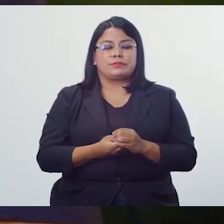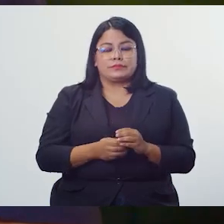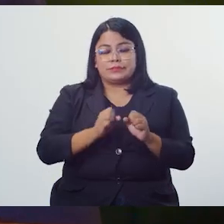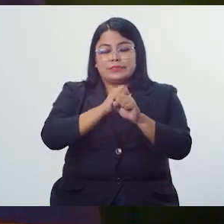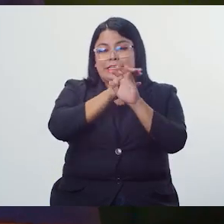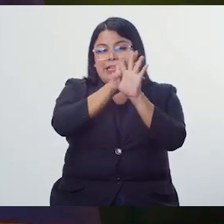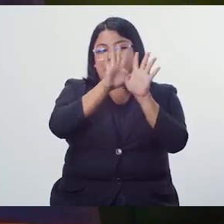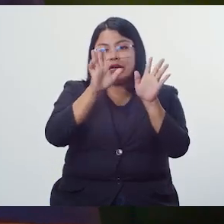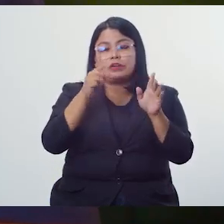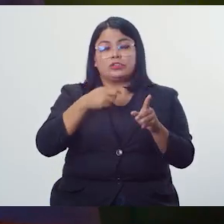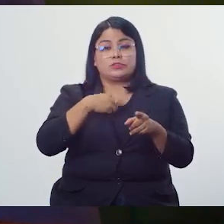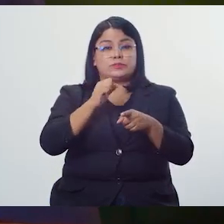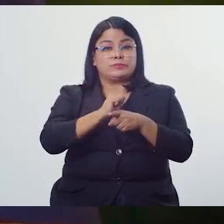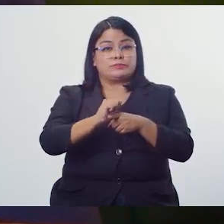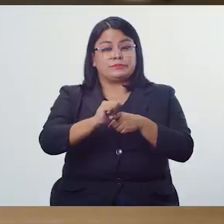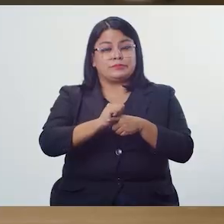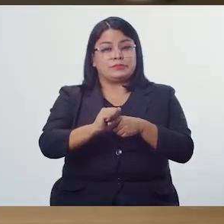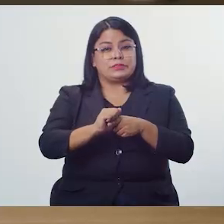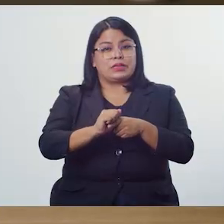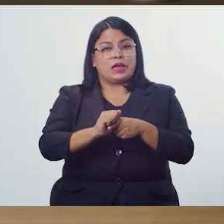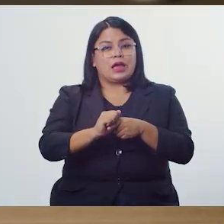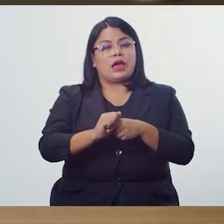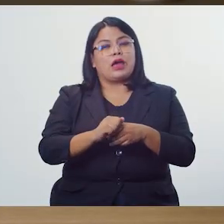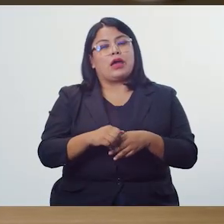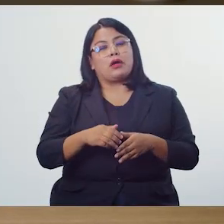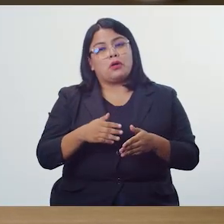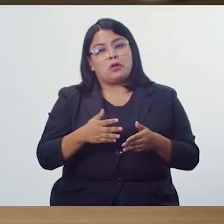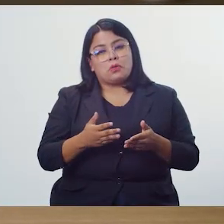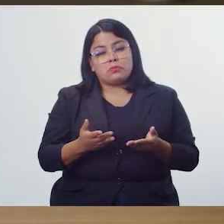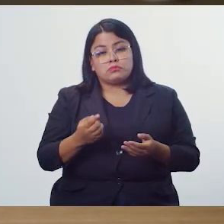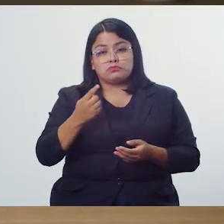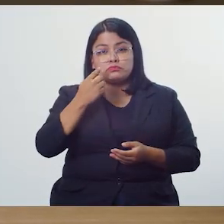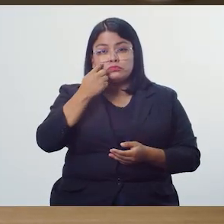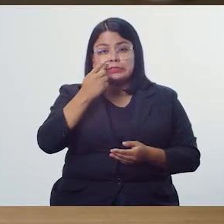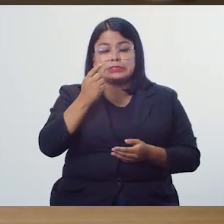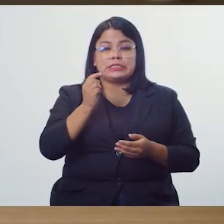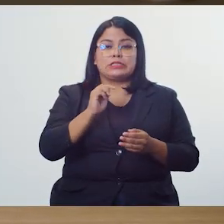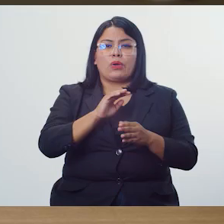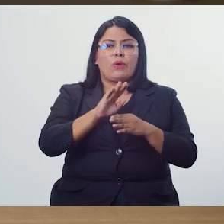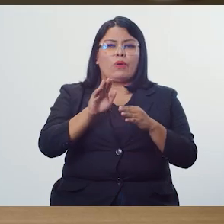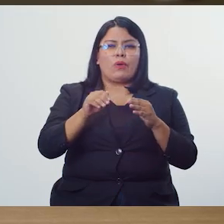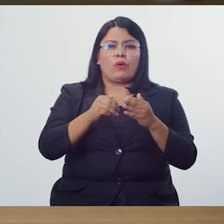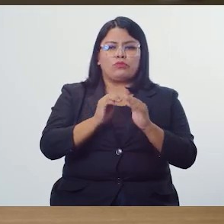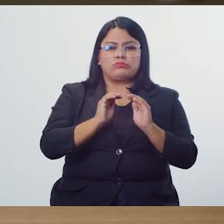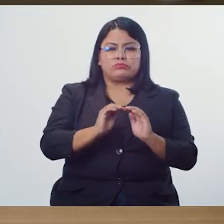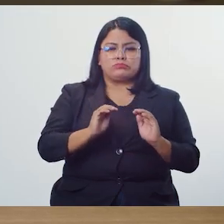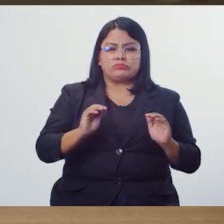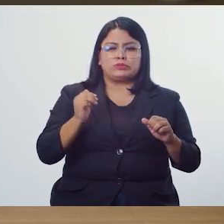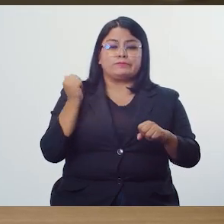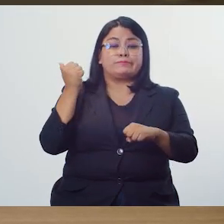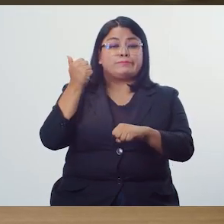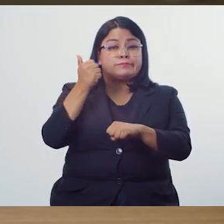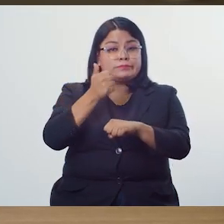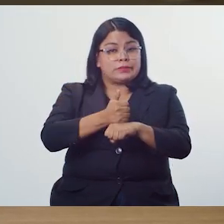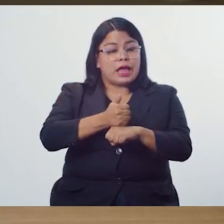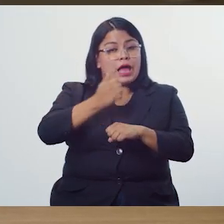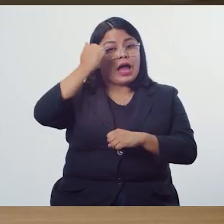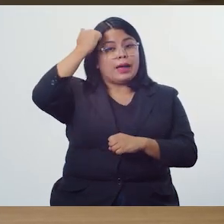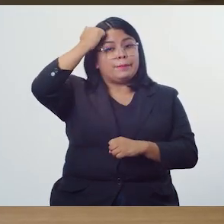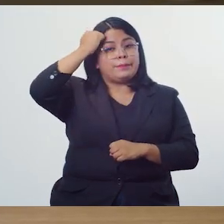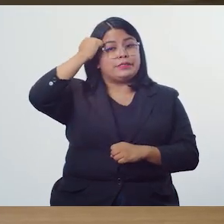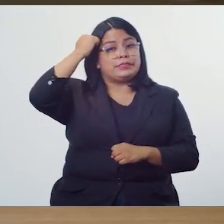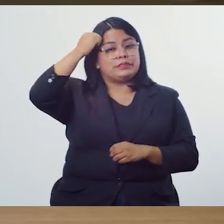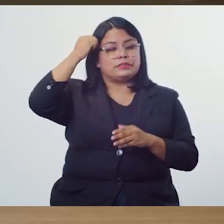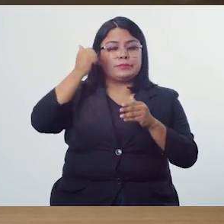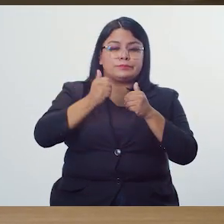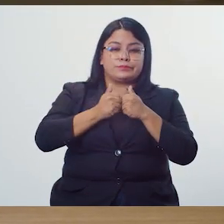Por supuesto, Practico lo aprendido es una sección donde los niños y las niñas pueden consolidar sus aprendizajes con